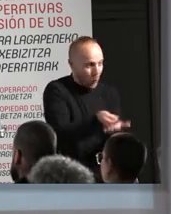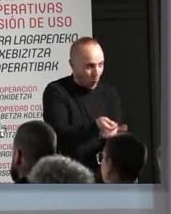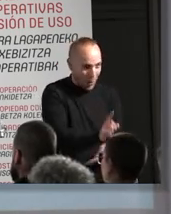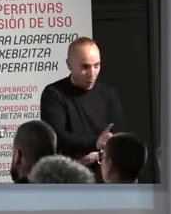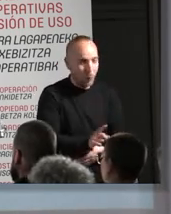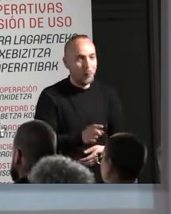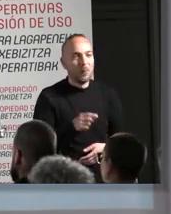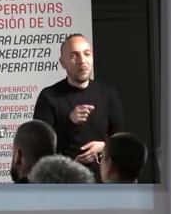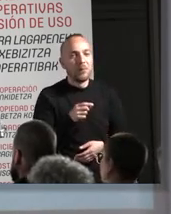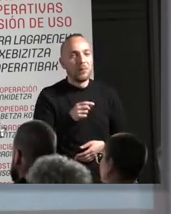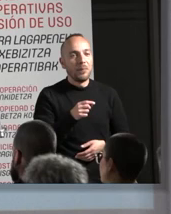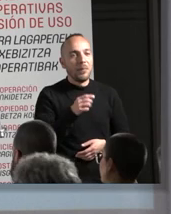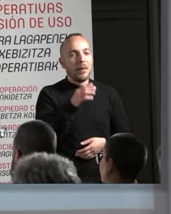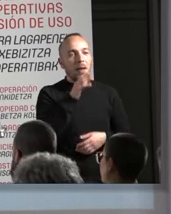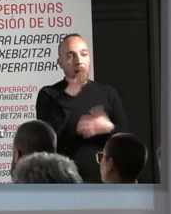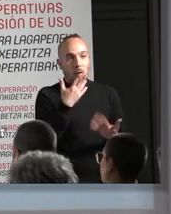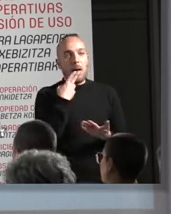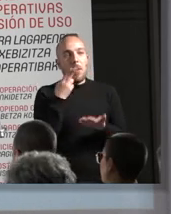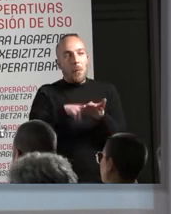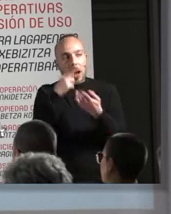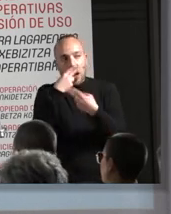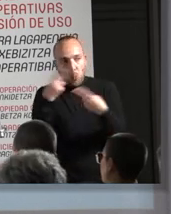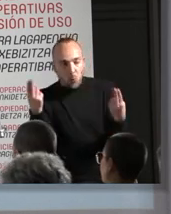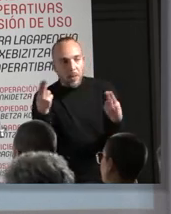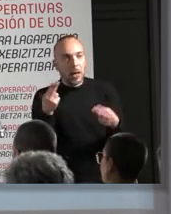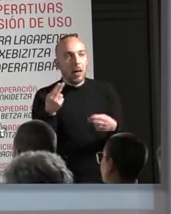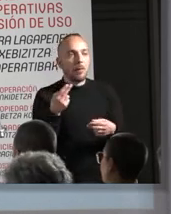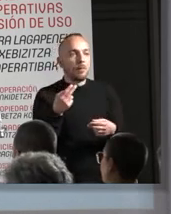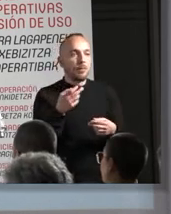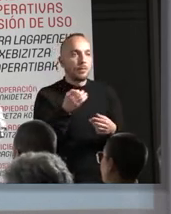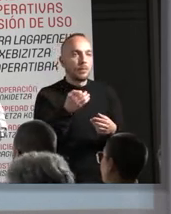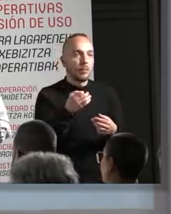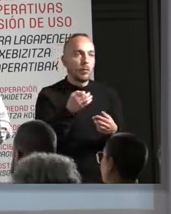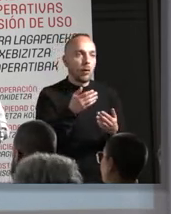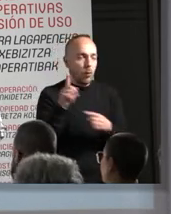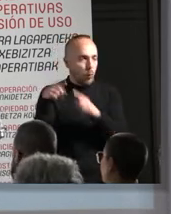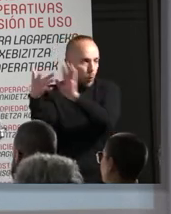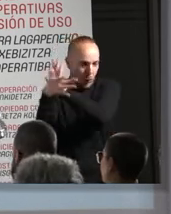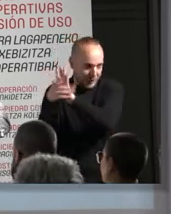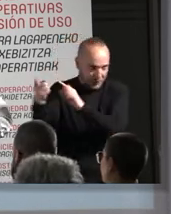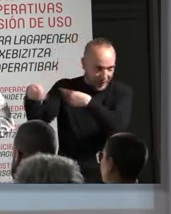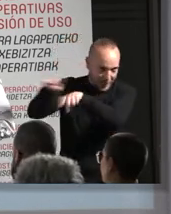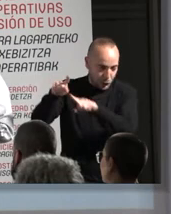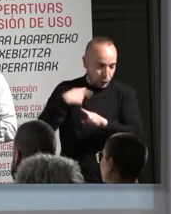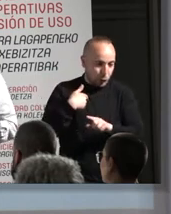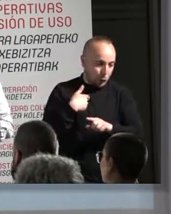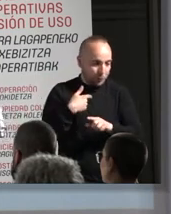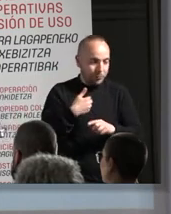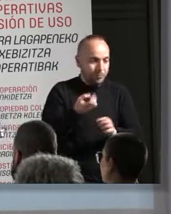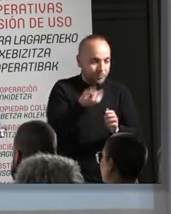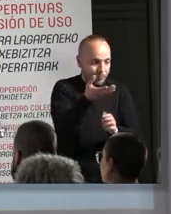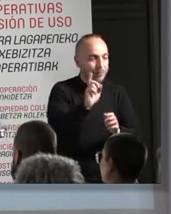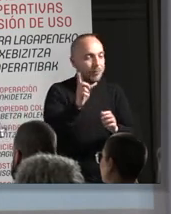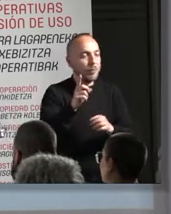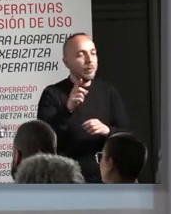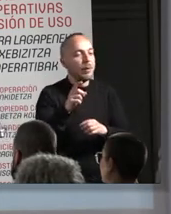la banca pública o incluso la alternativa, todo hay que fiar en este caso, bueno, ya lo contarán ellos, no quiero hacer yo de portavoz, pero es